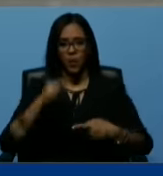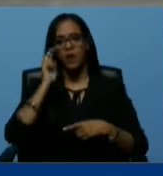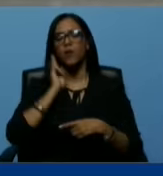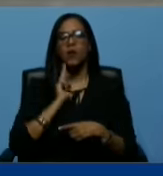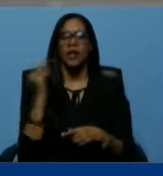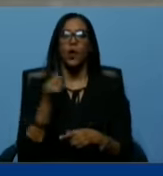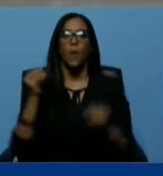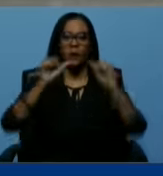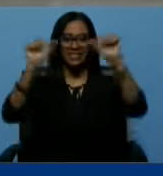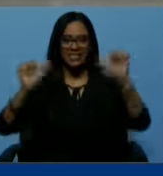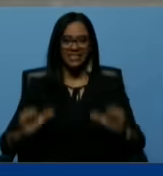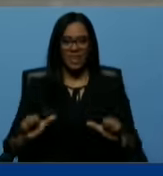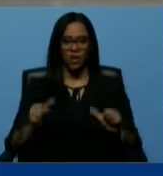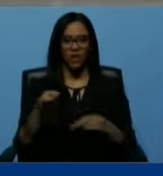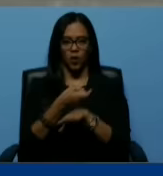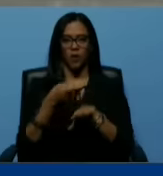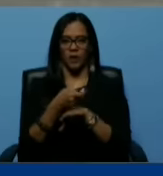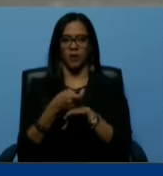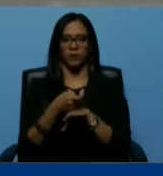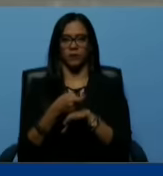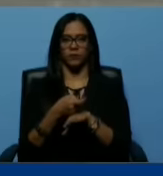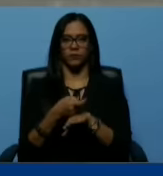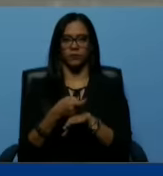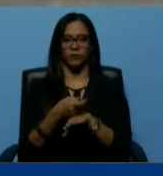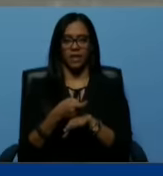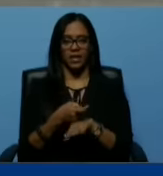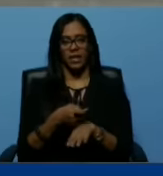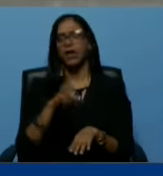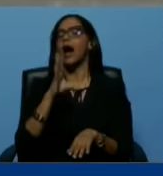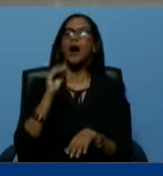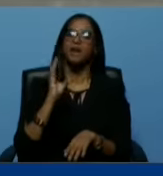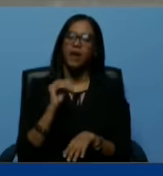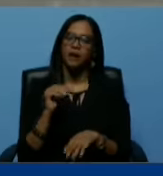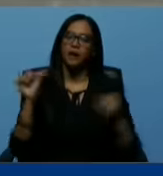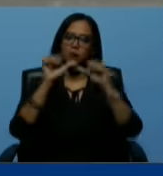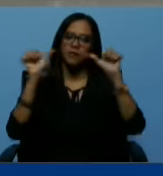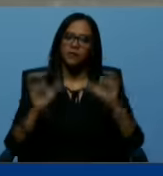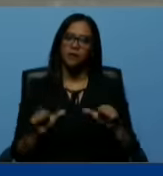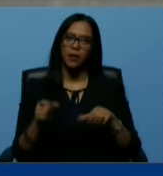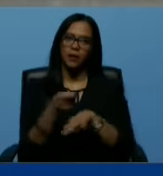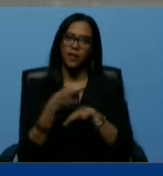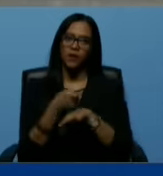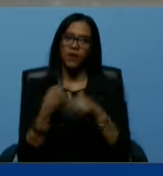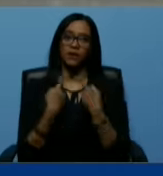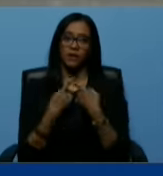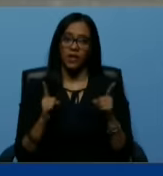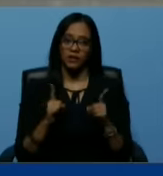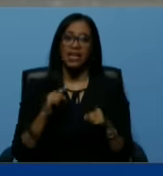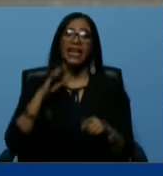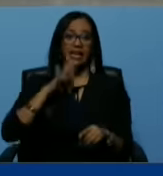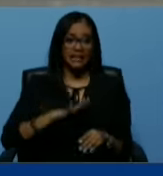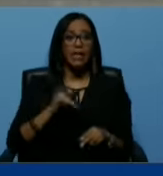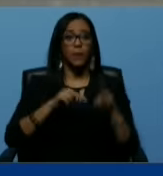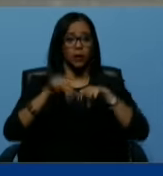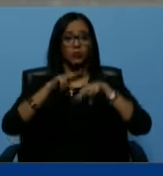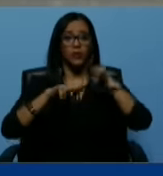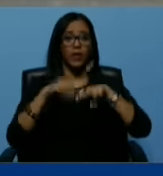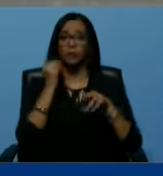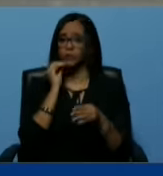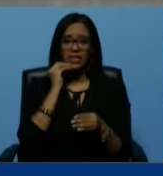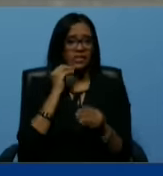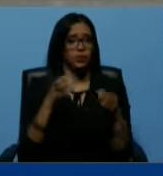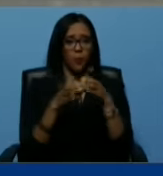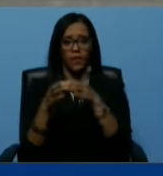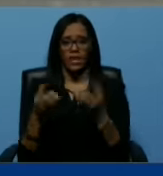como sistema de gobierno. Ya hablaba de un sistema de gobierno diferente que está por construirse, muchachos, muchachas, compañeros,